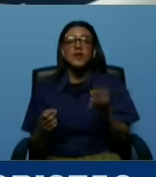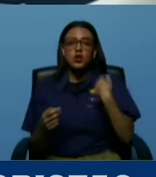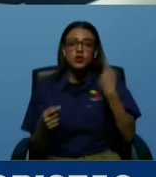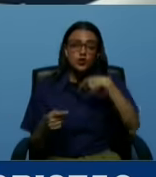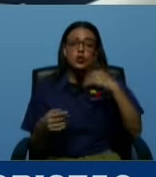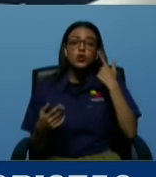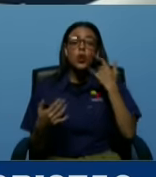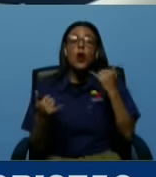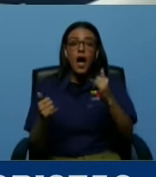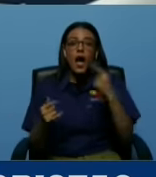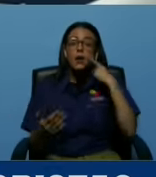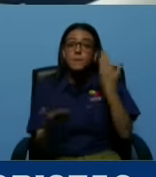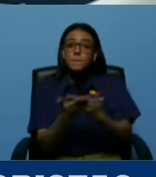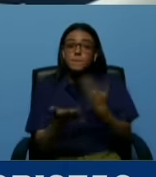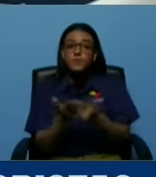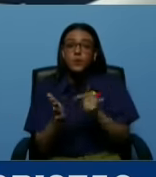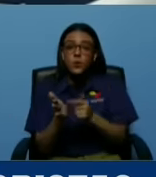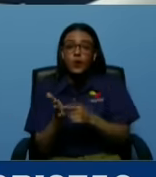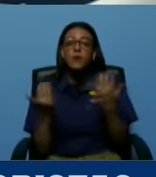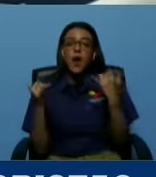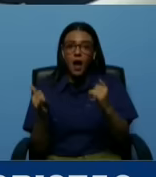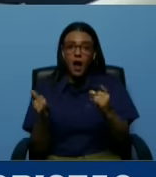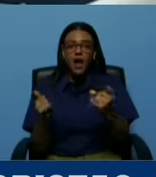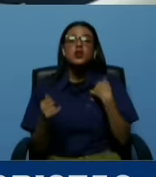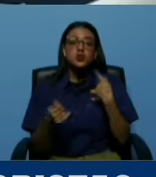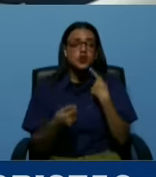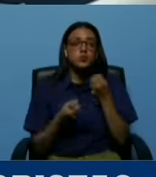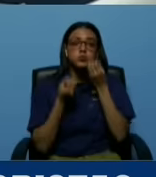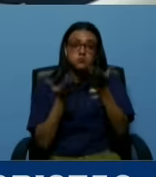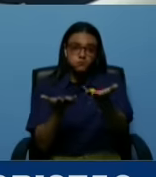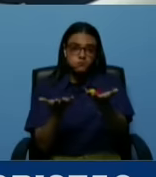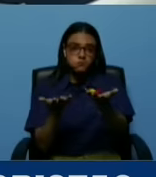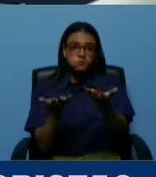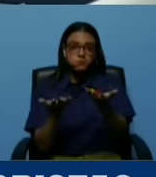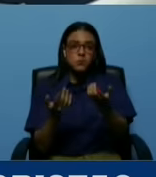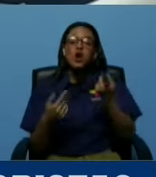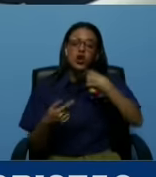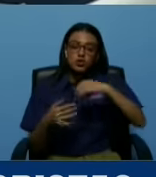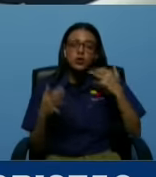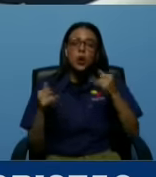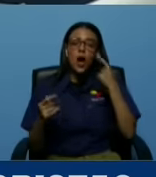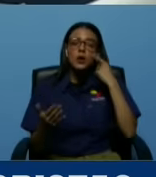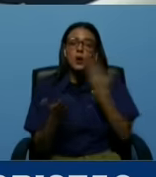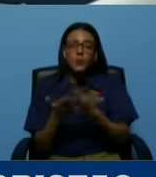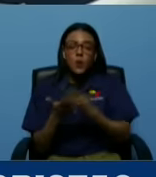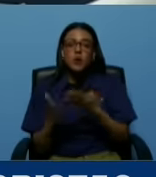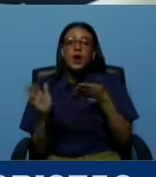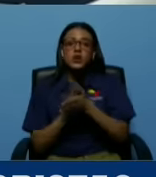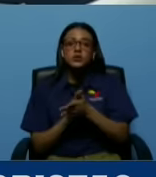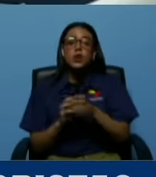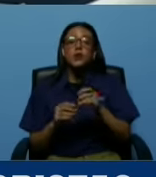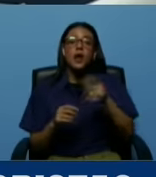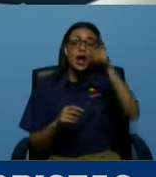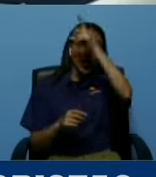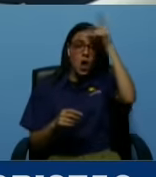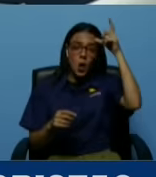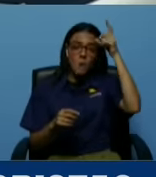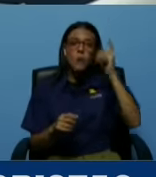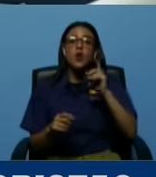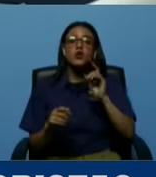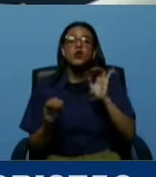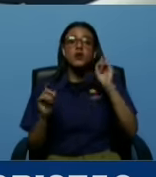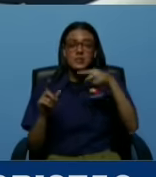pruebas, y así se lo comunico, tenemos más pruebas de la vinculación de Leopoldo López con Gilbert